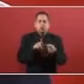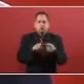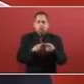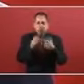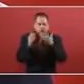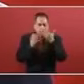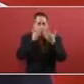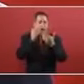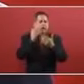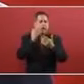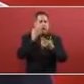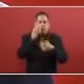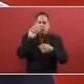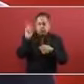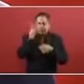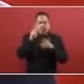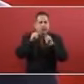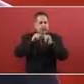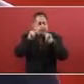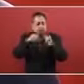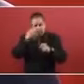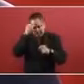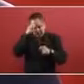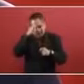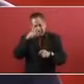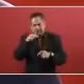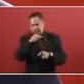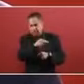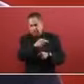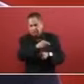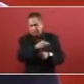nivel de escolaridad, su experiencia, eso